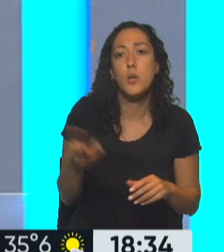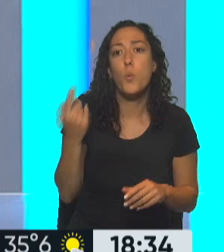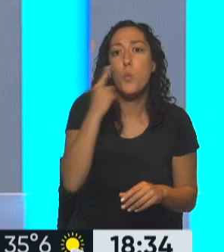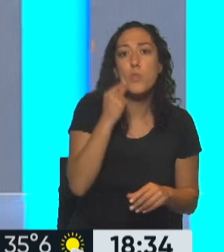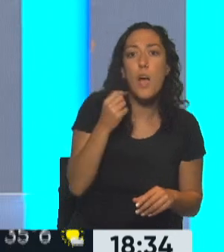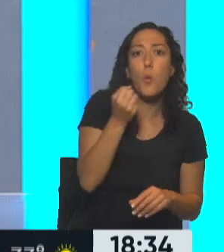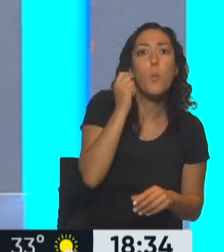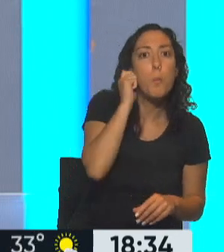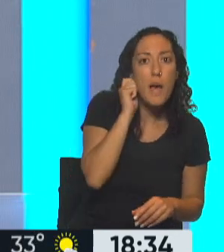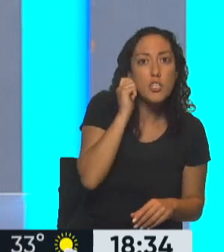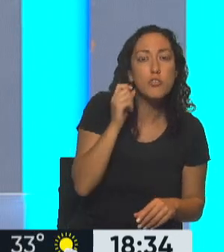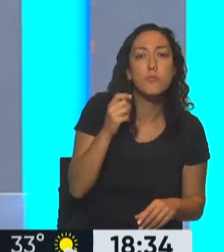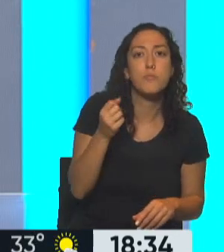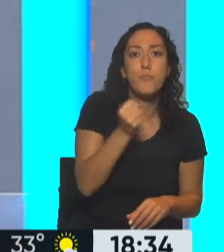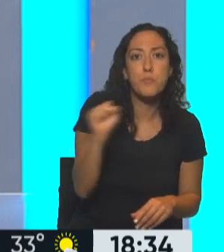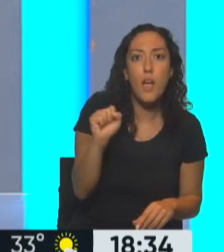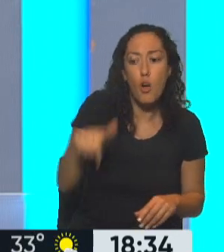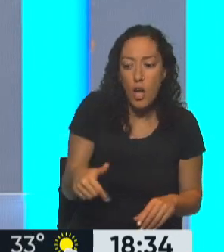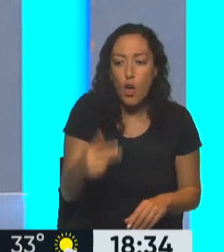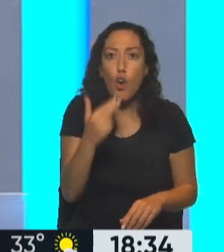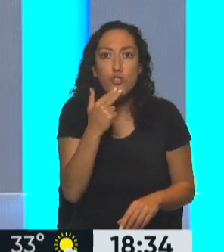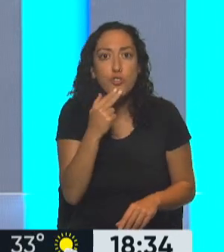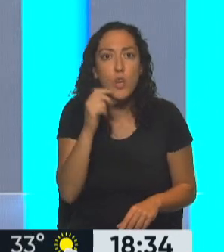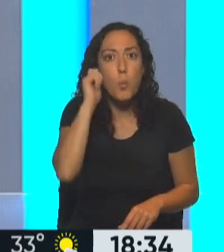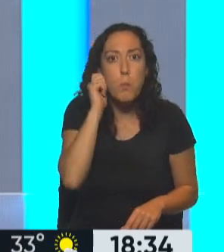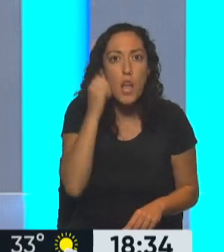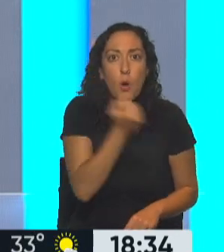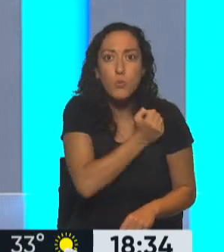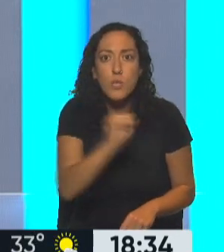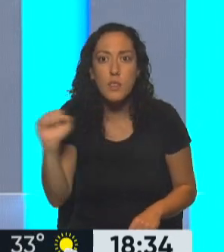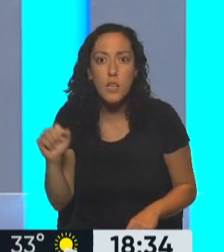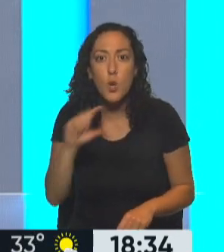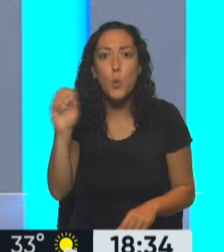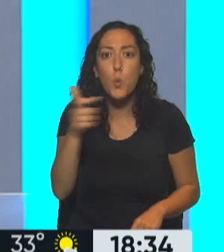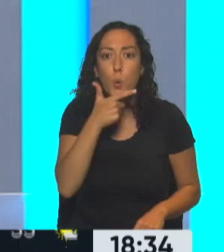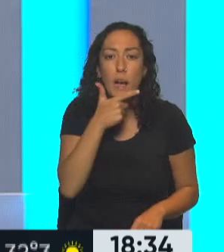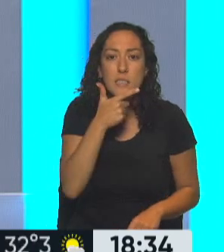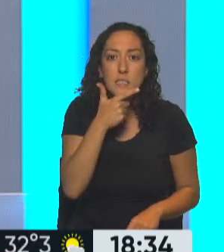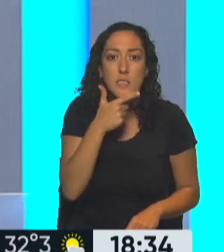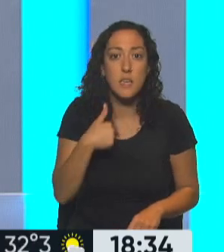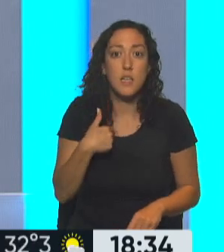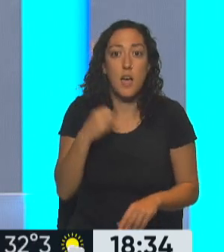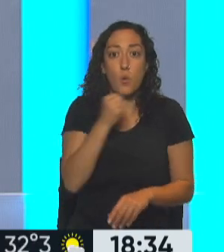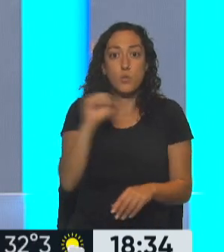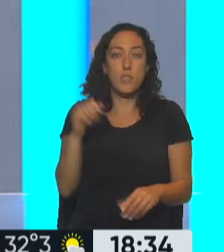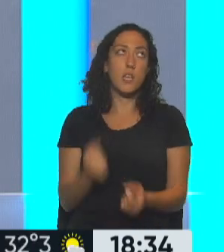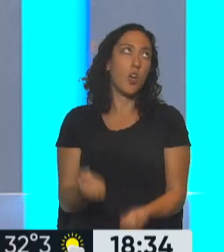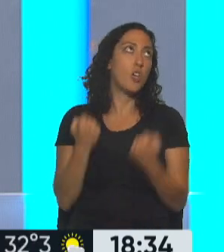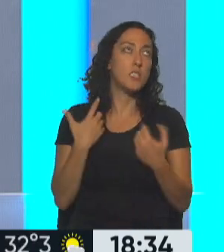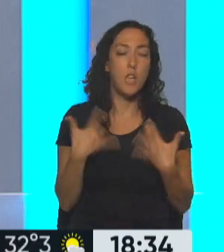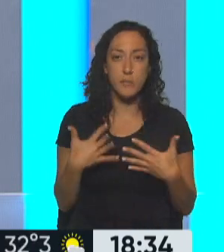su cumpleaños, te faltaron 11. Lucas me faltó, digo yo, con un nivel de egoísmo